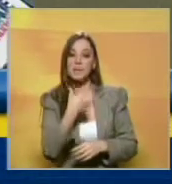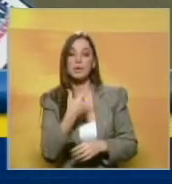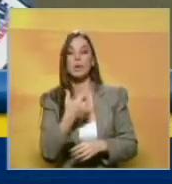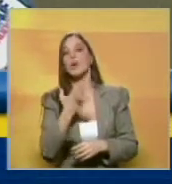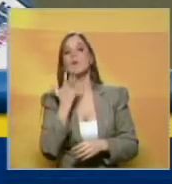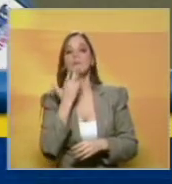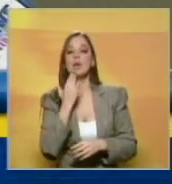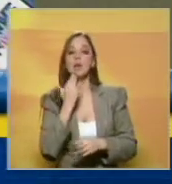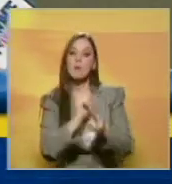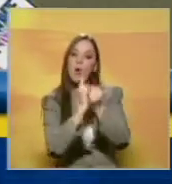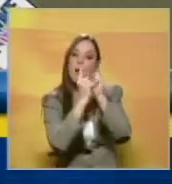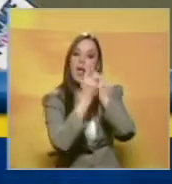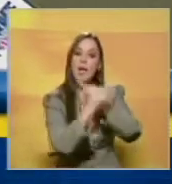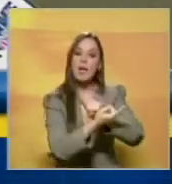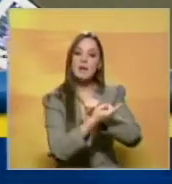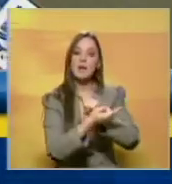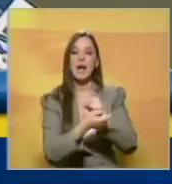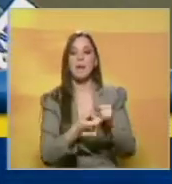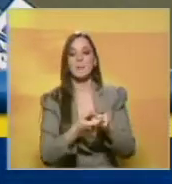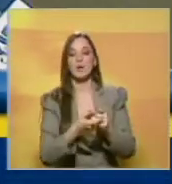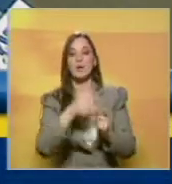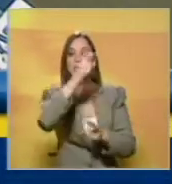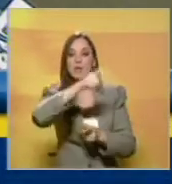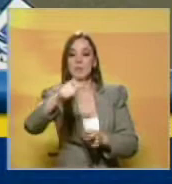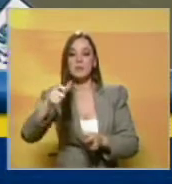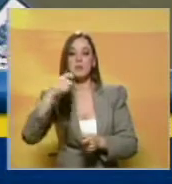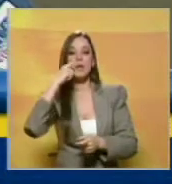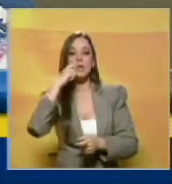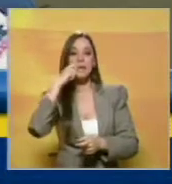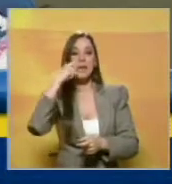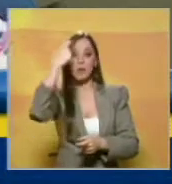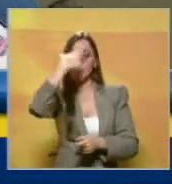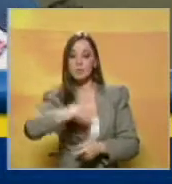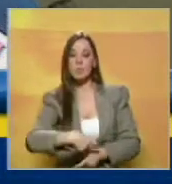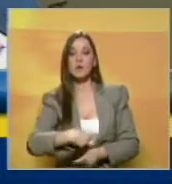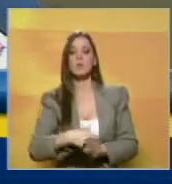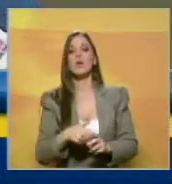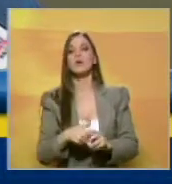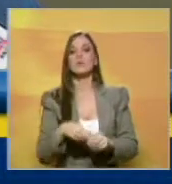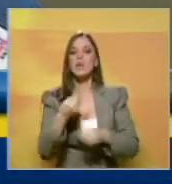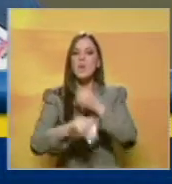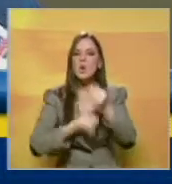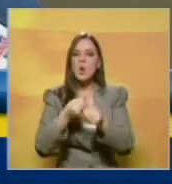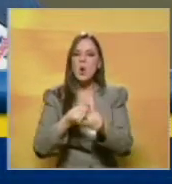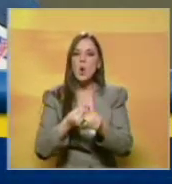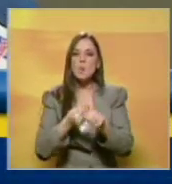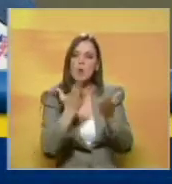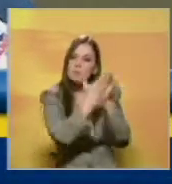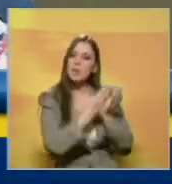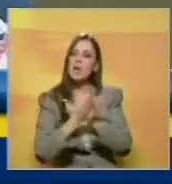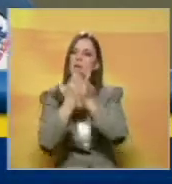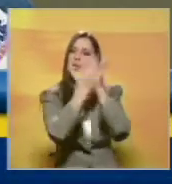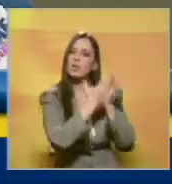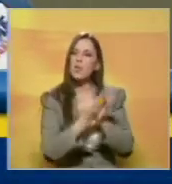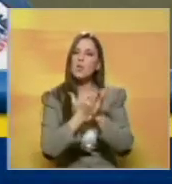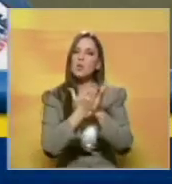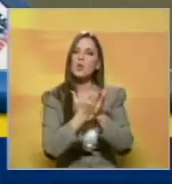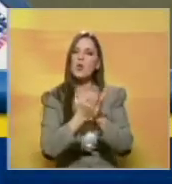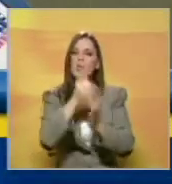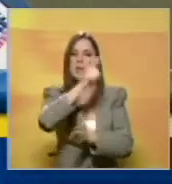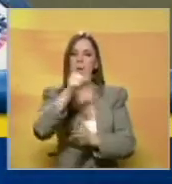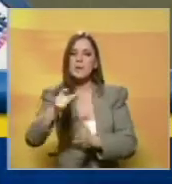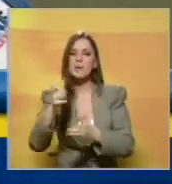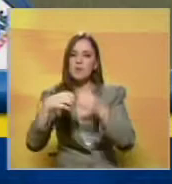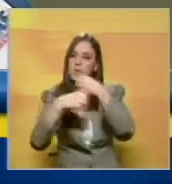cambio de pensum en la formación de recursos humanos. Se cambió el perfil del egresado, del profesional farmacéutico, desde tecnólogo